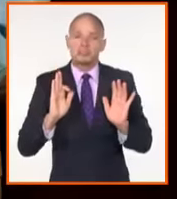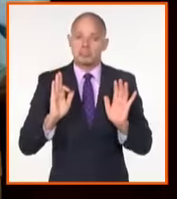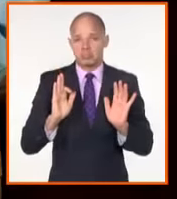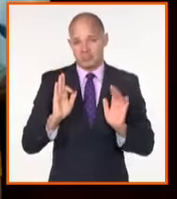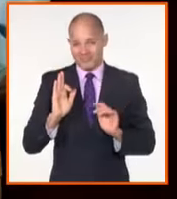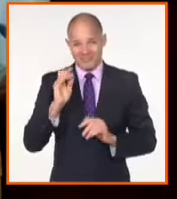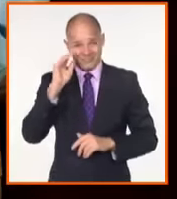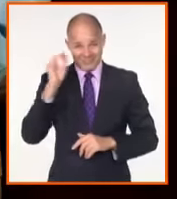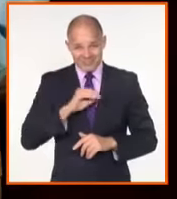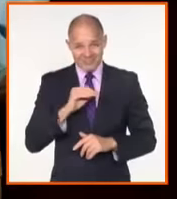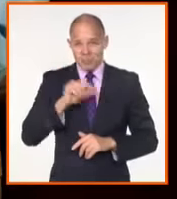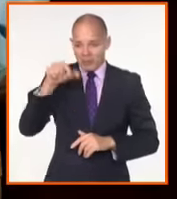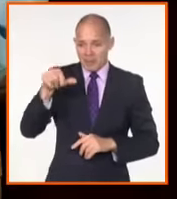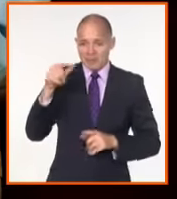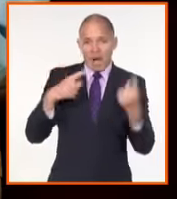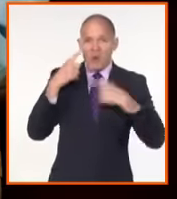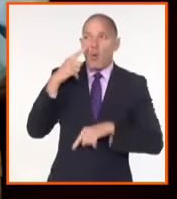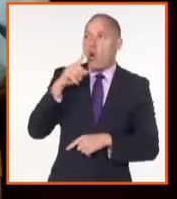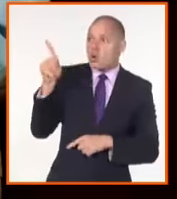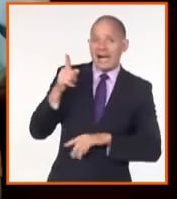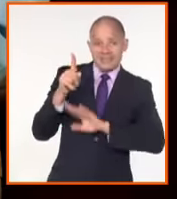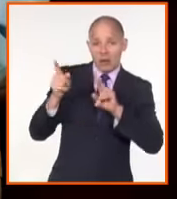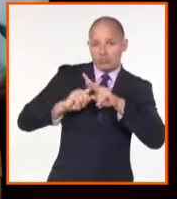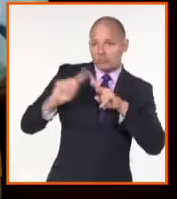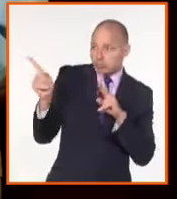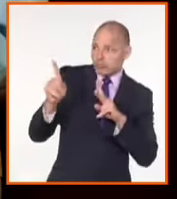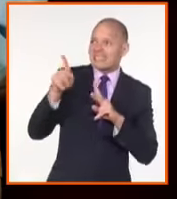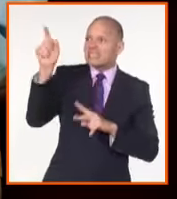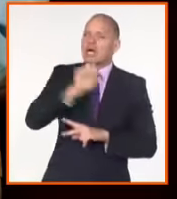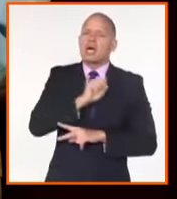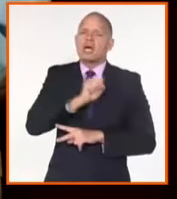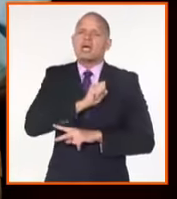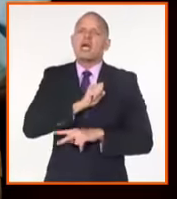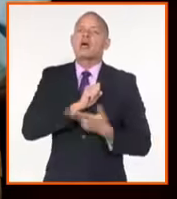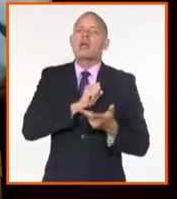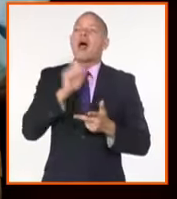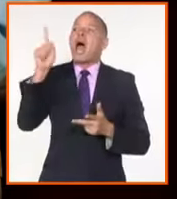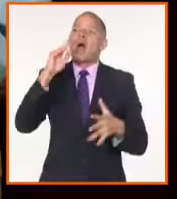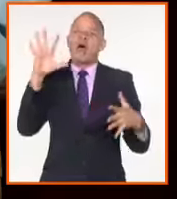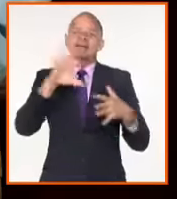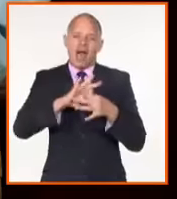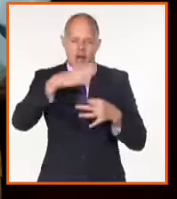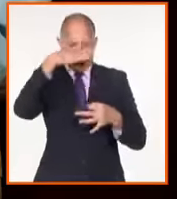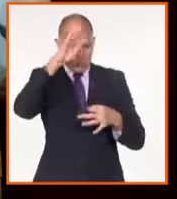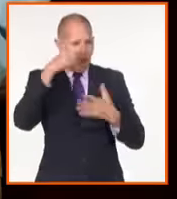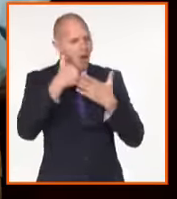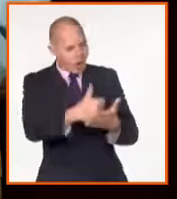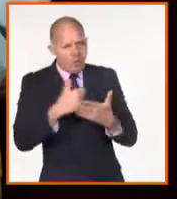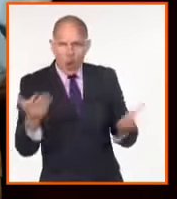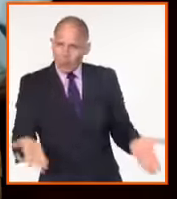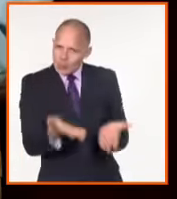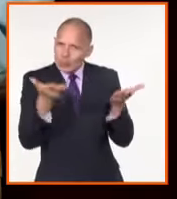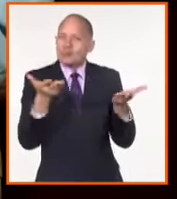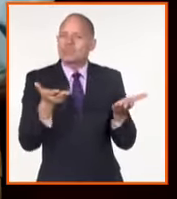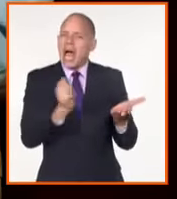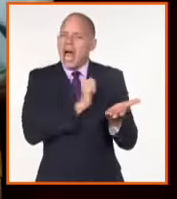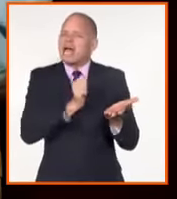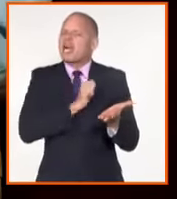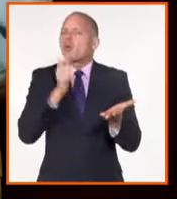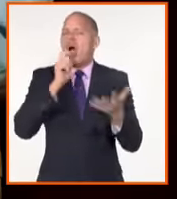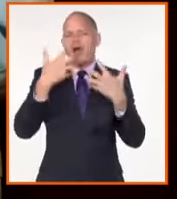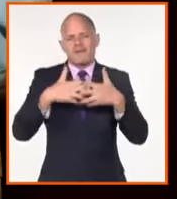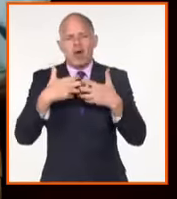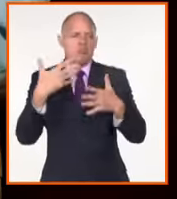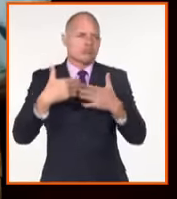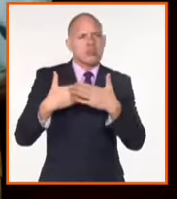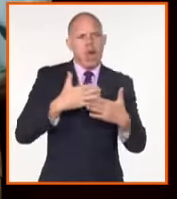hay muchos interesados en tener proyectos en Cuba y los están teniendo para que el país avance, y también que sean proyectos para ellos, en lo personal o